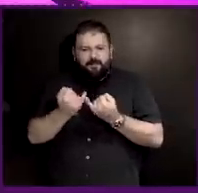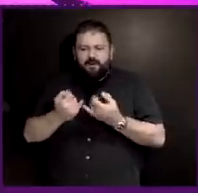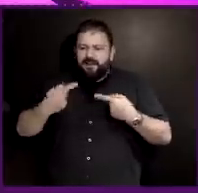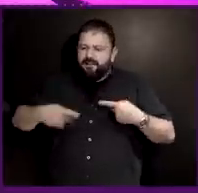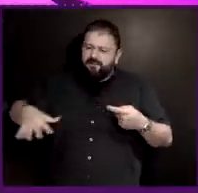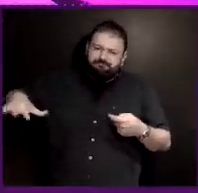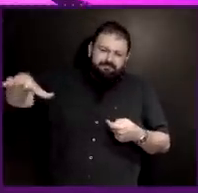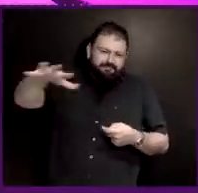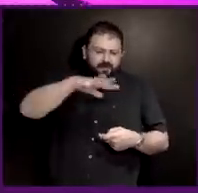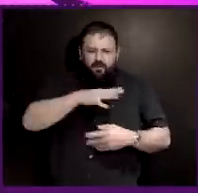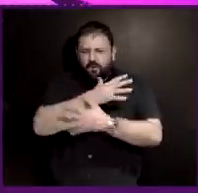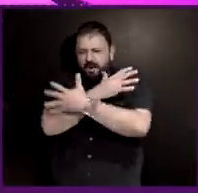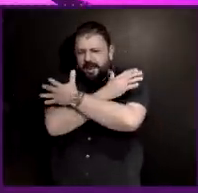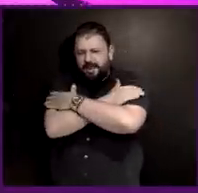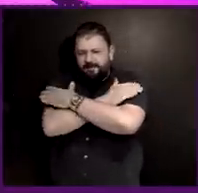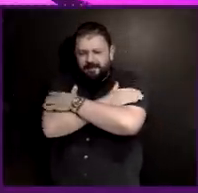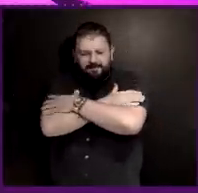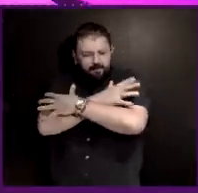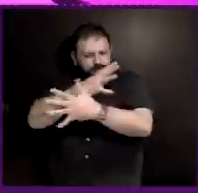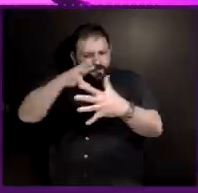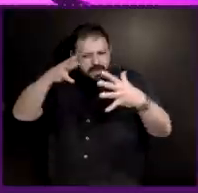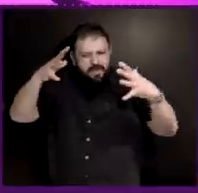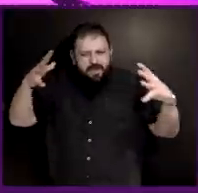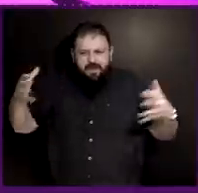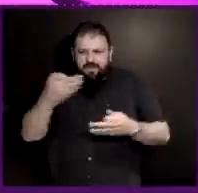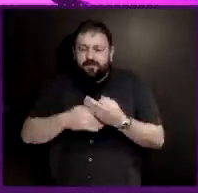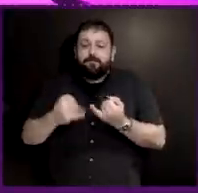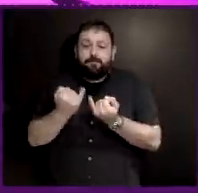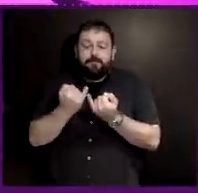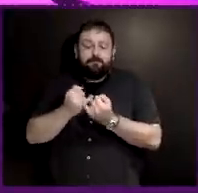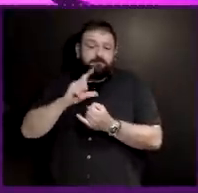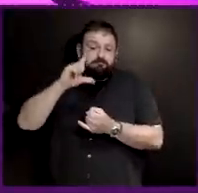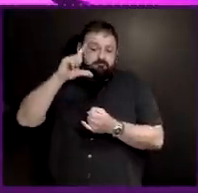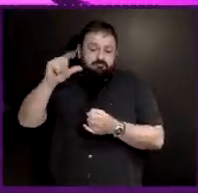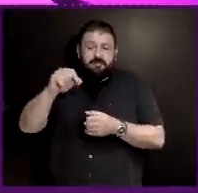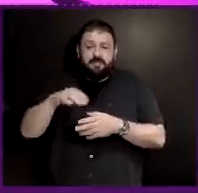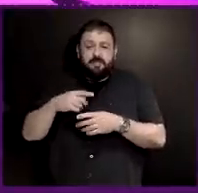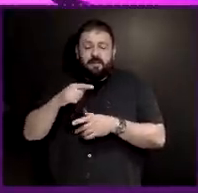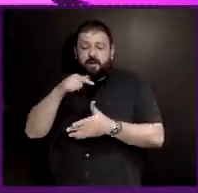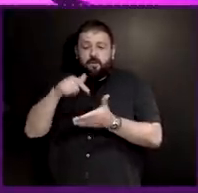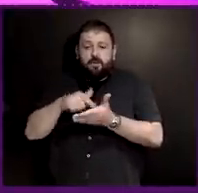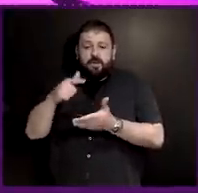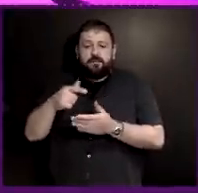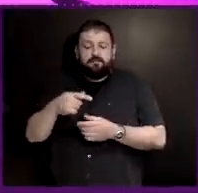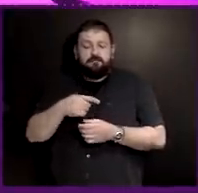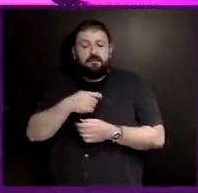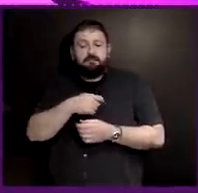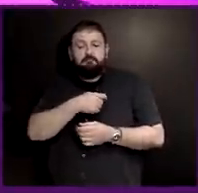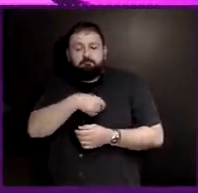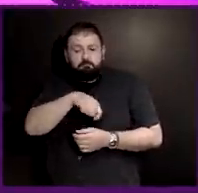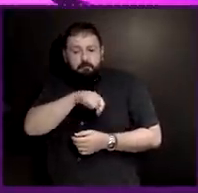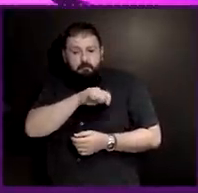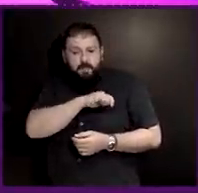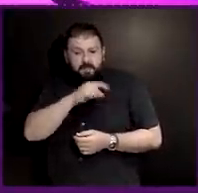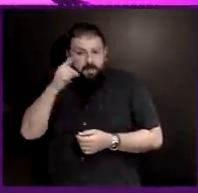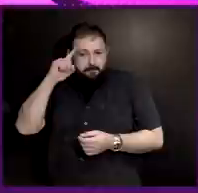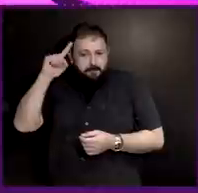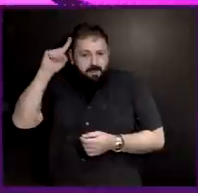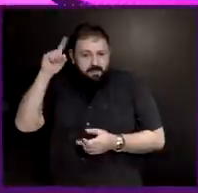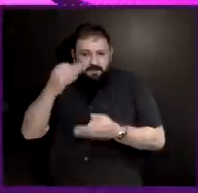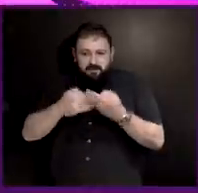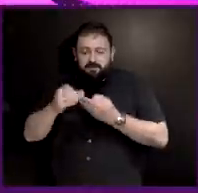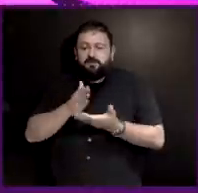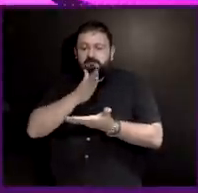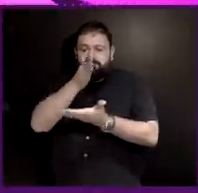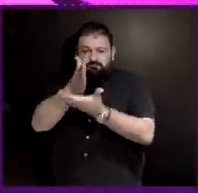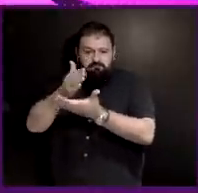gigante. Bueno, después nos vamos a Madrid, España, que es, bueno, ahorita vamos a hablar de fechas, de algunas fechas, no